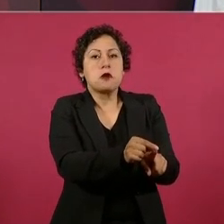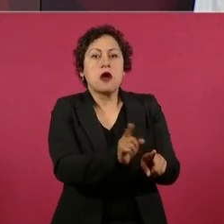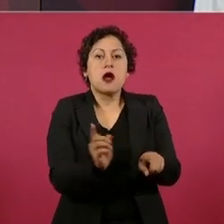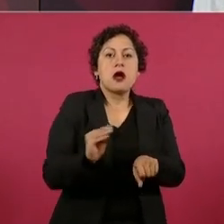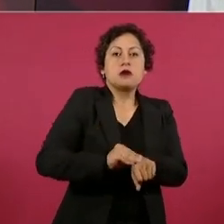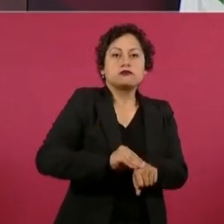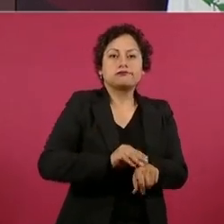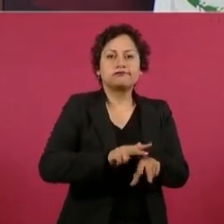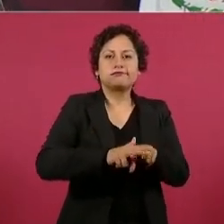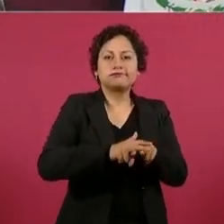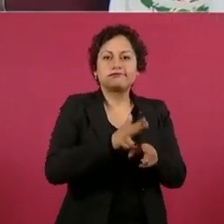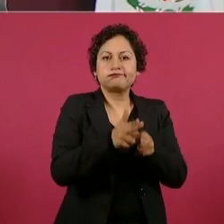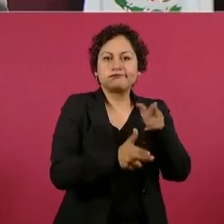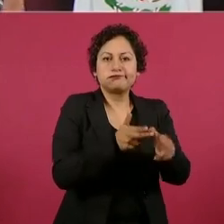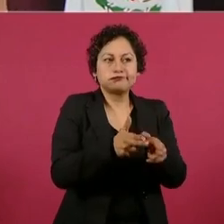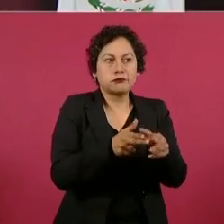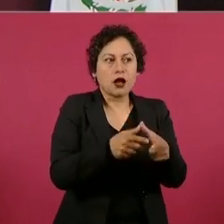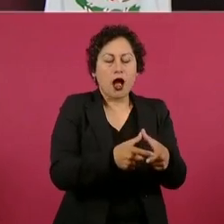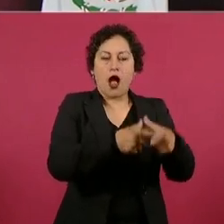El ferrocarril